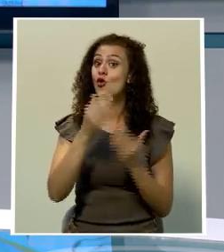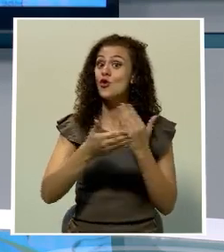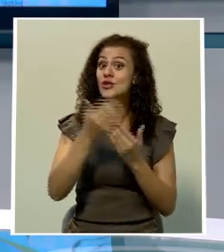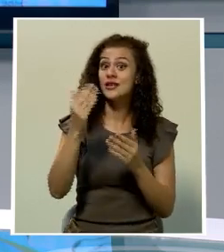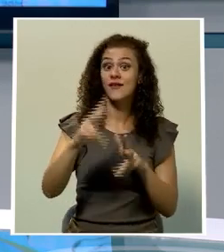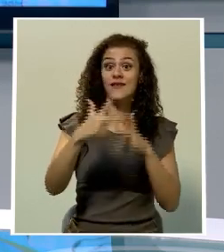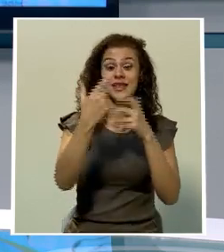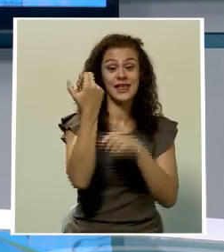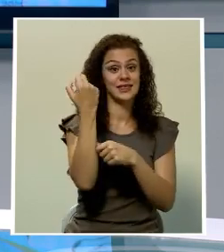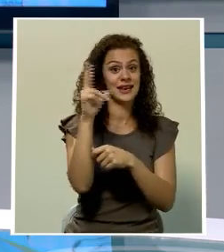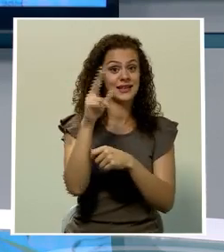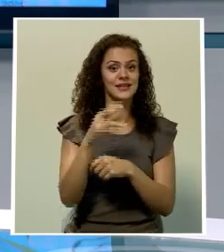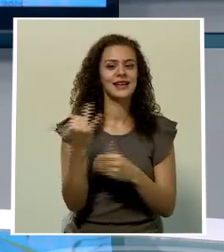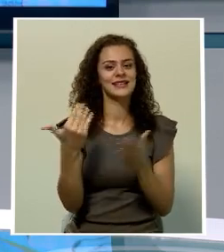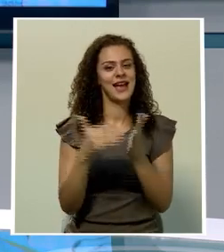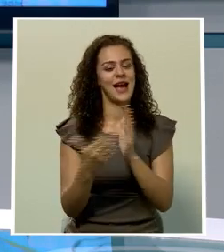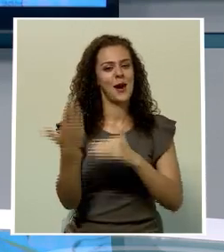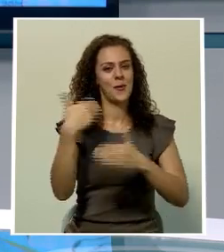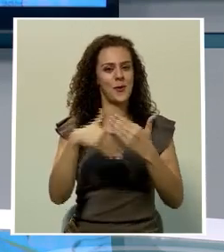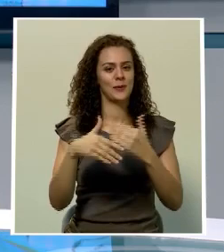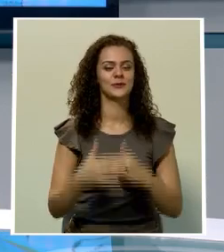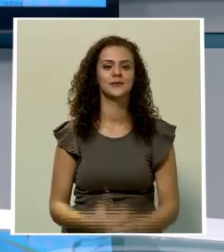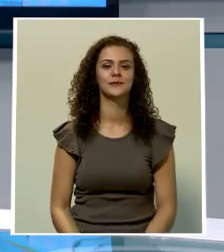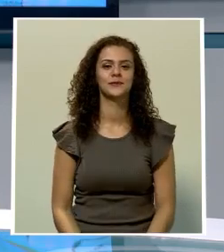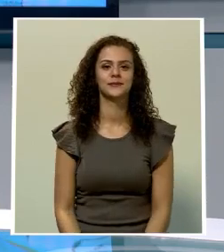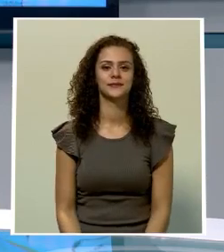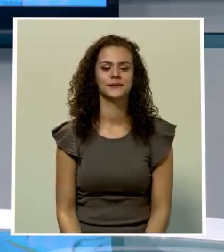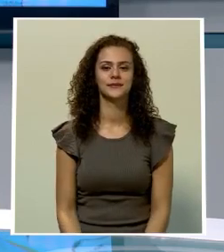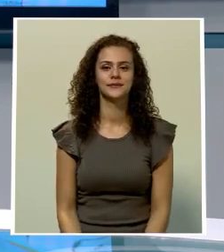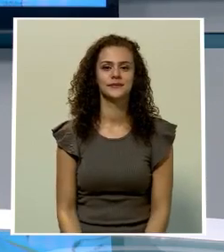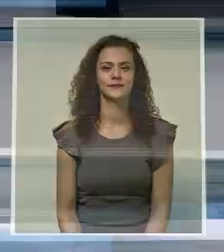vaya de la señal del 13, ya volvemos.